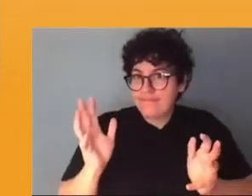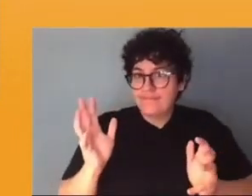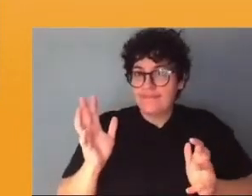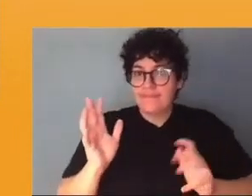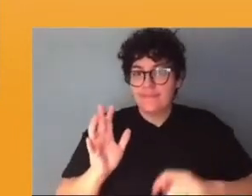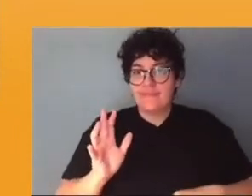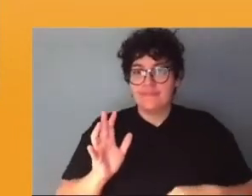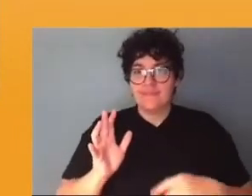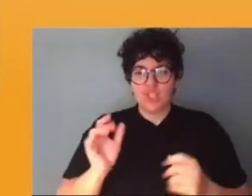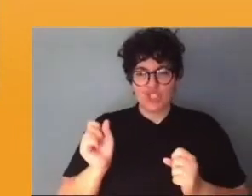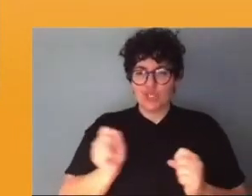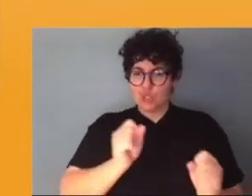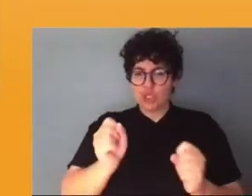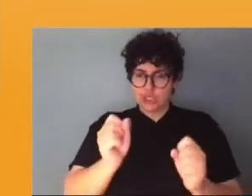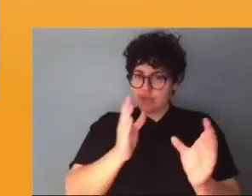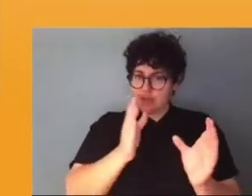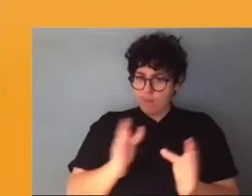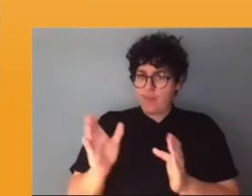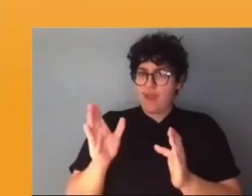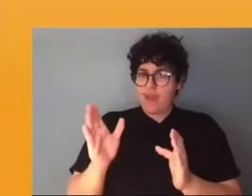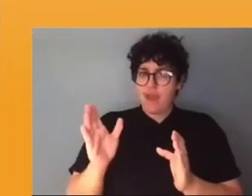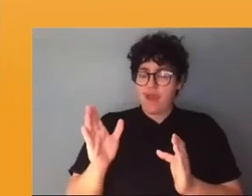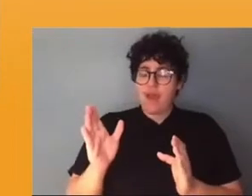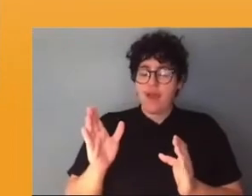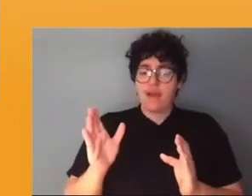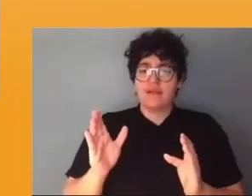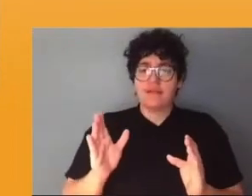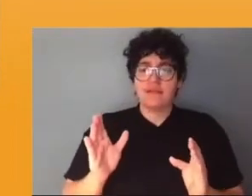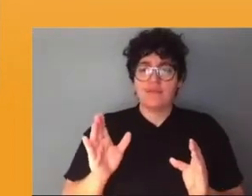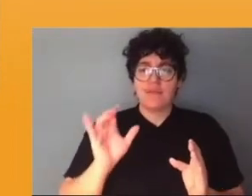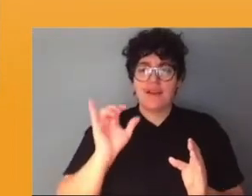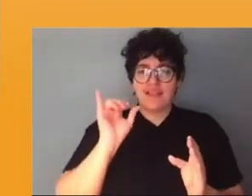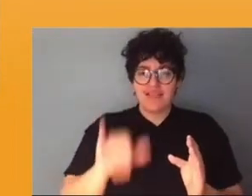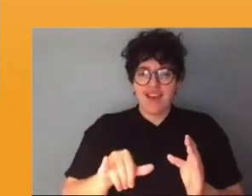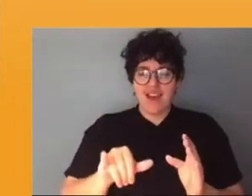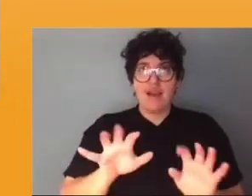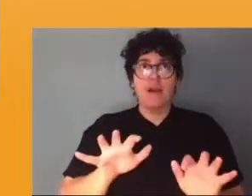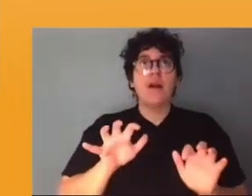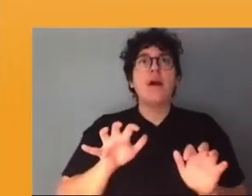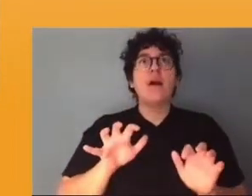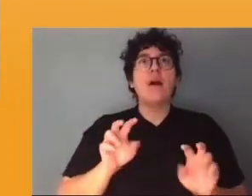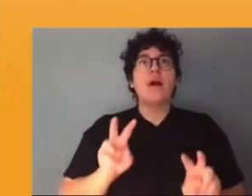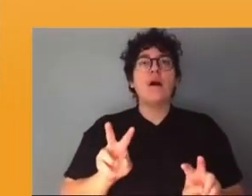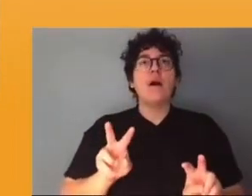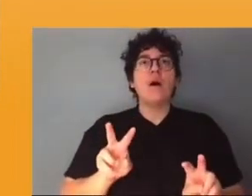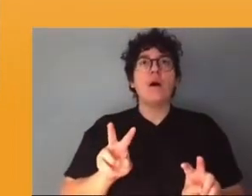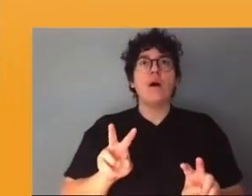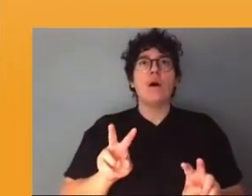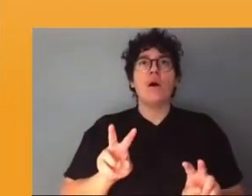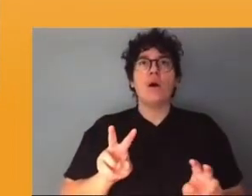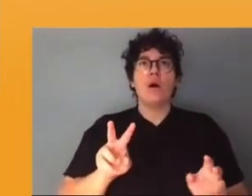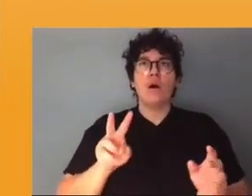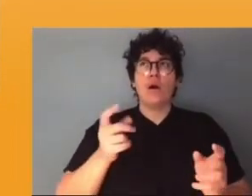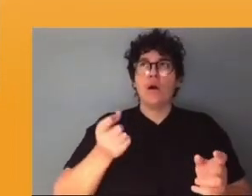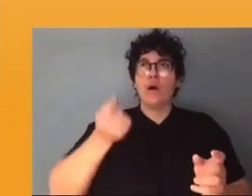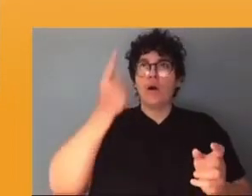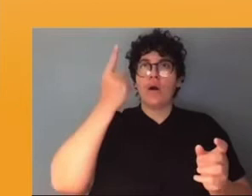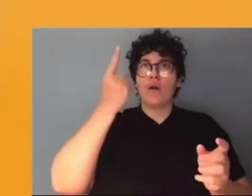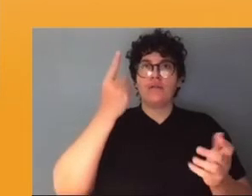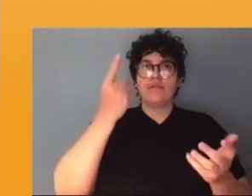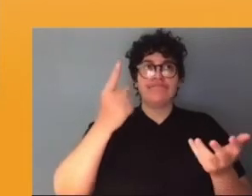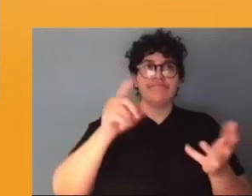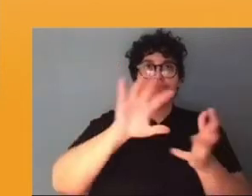comunicarlo de una forma estratégica, le da al público una vistazo muy holístico, ¿no? De la escena que está tratando